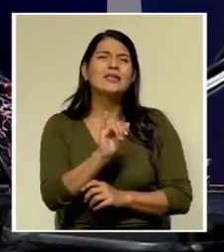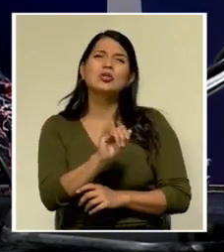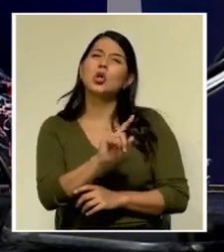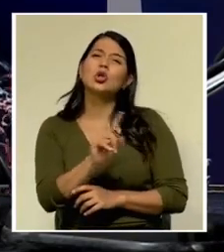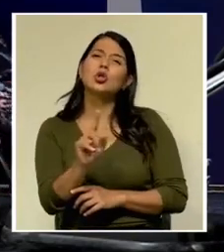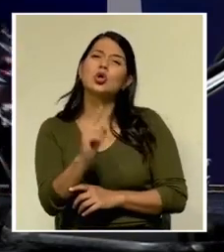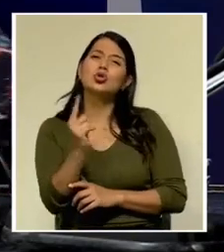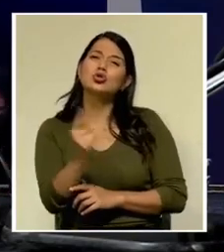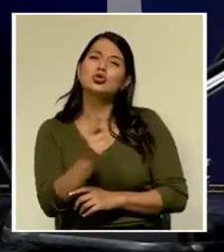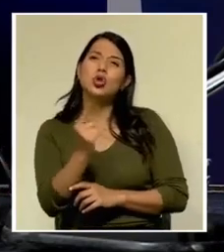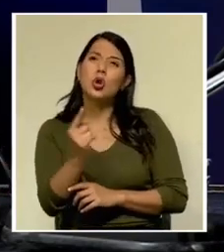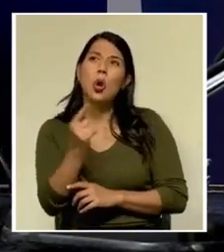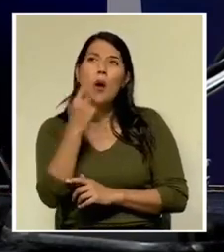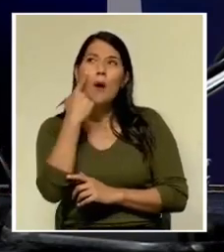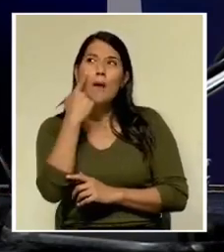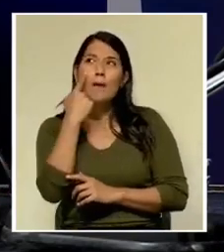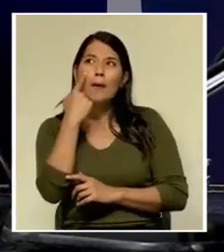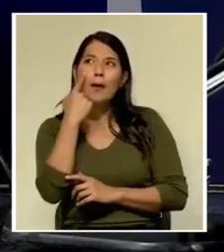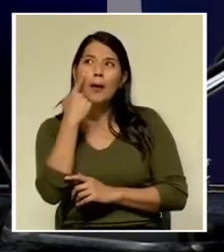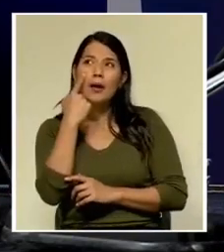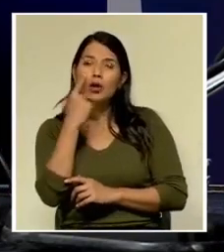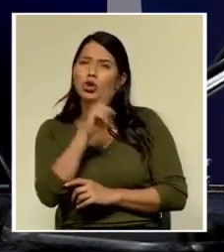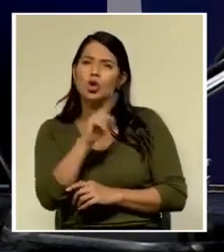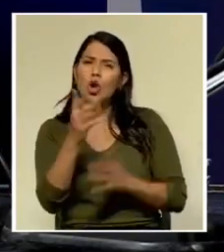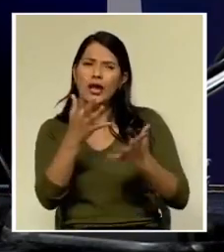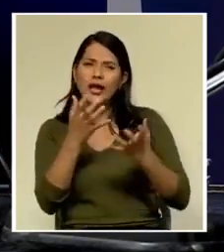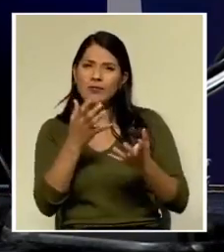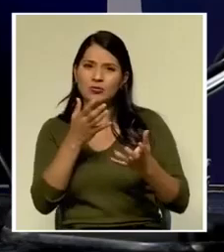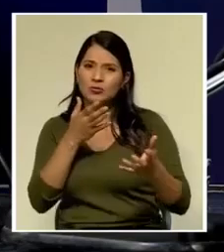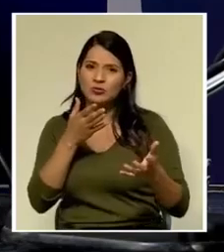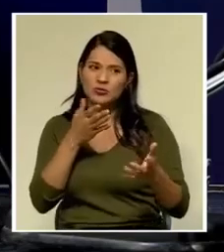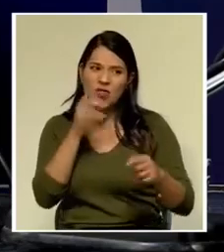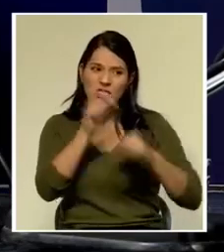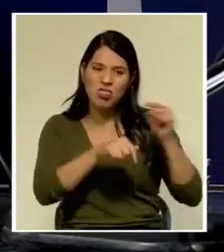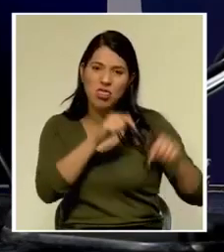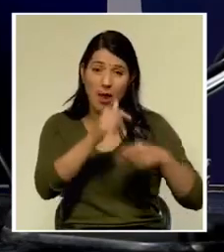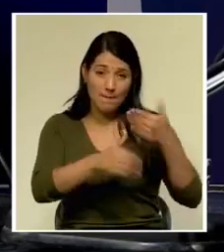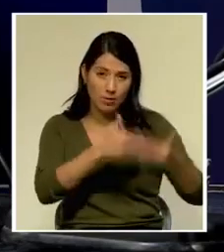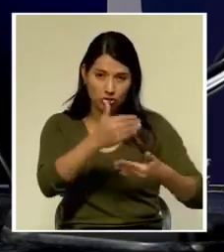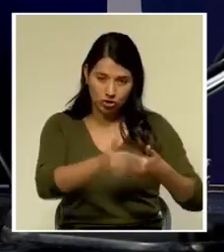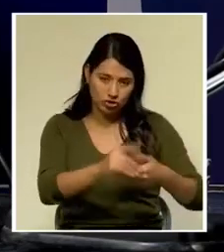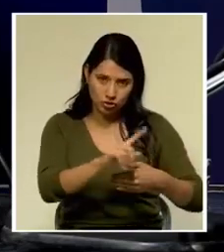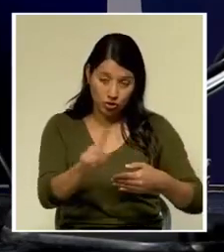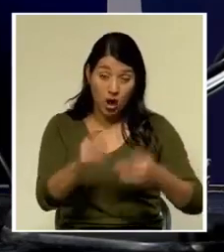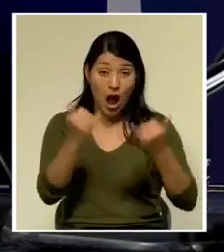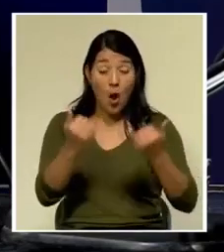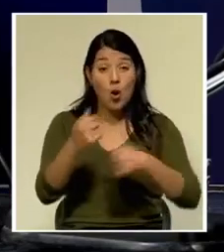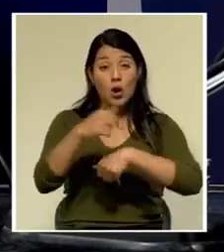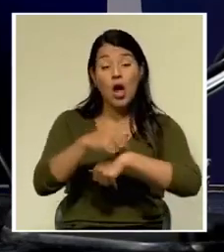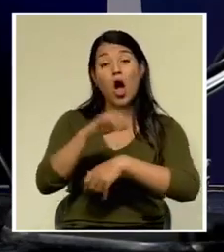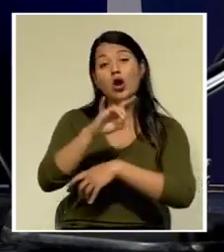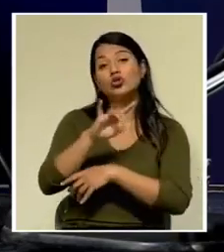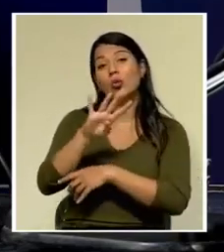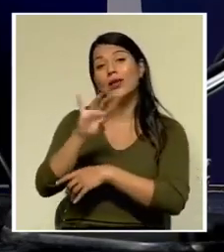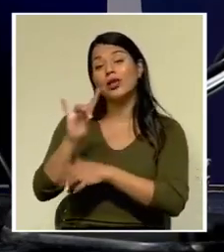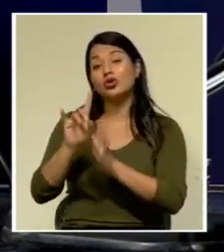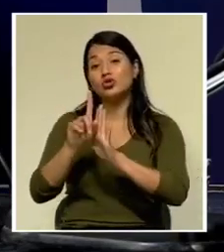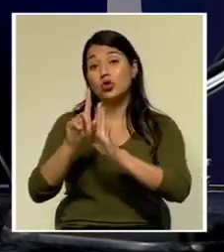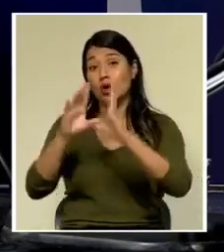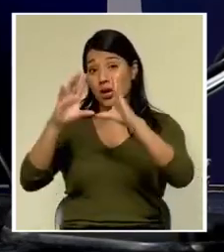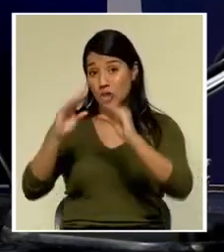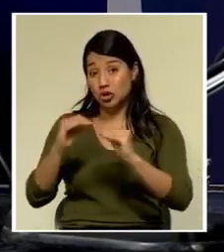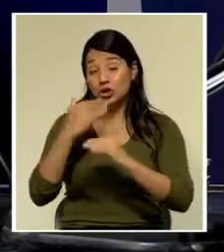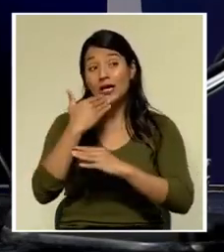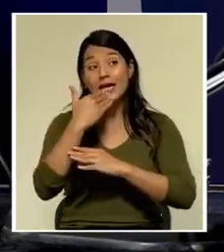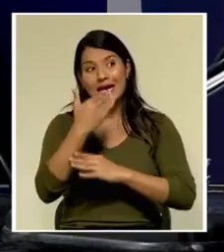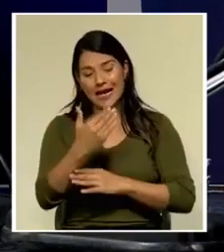digamos, demeritarlo. Bueno, en todo caso, son las 8:47 de la noche, tenemos que avanzar. Gracias por la lección y continuamos